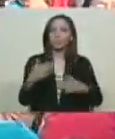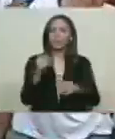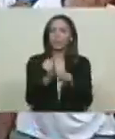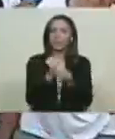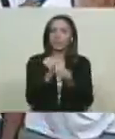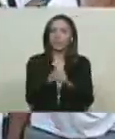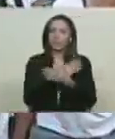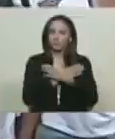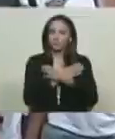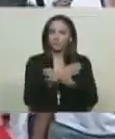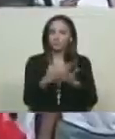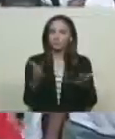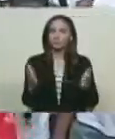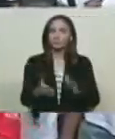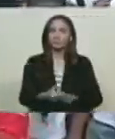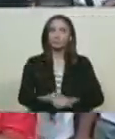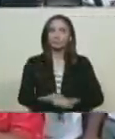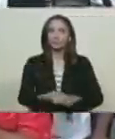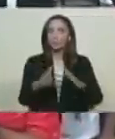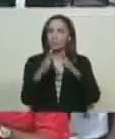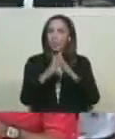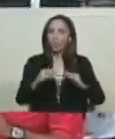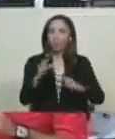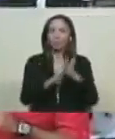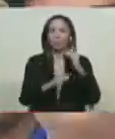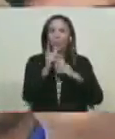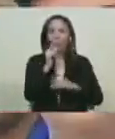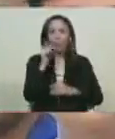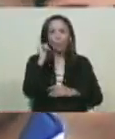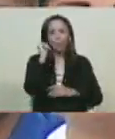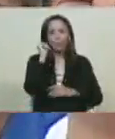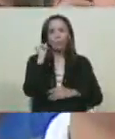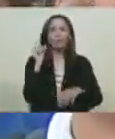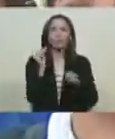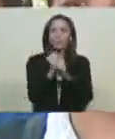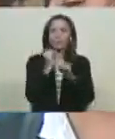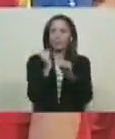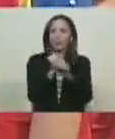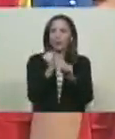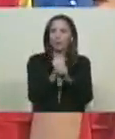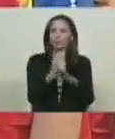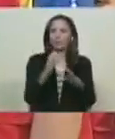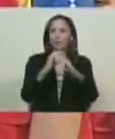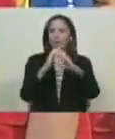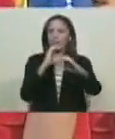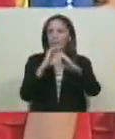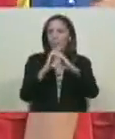nosotros, presidente, todos los hermanos y hermanas transportistas, en